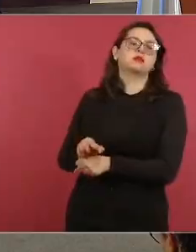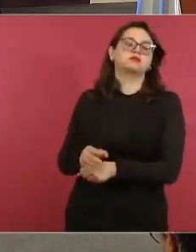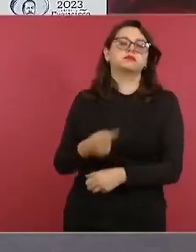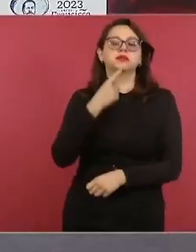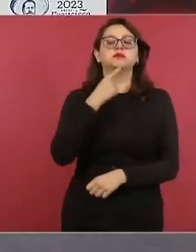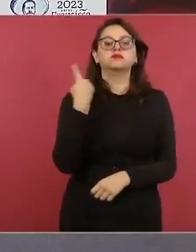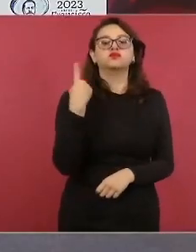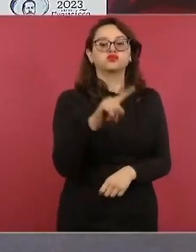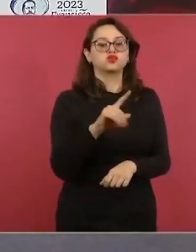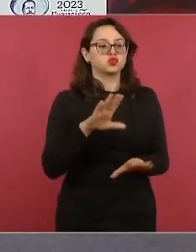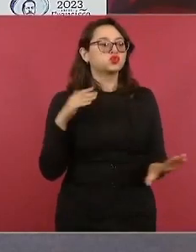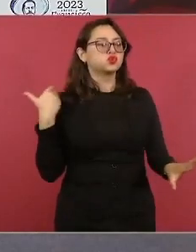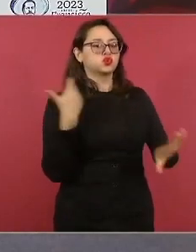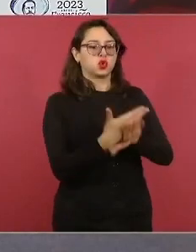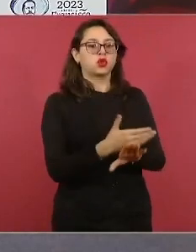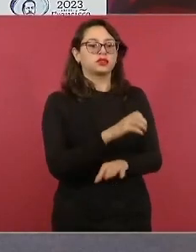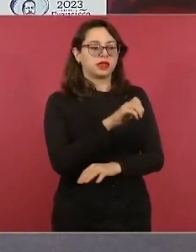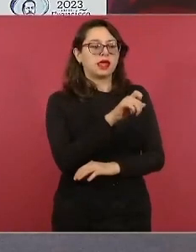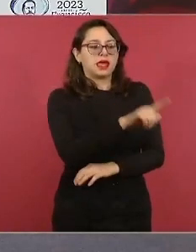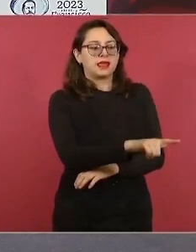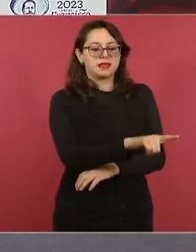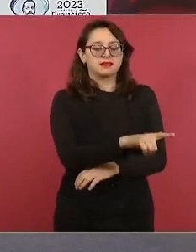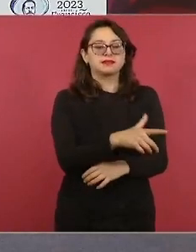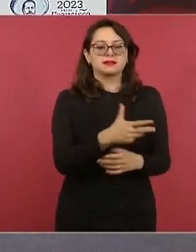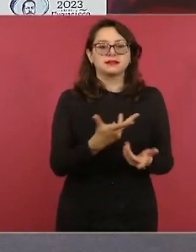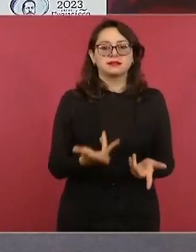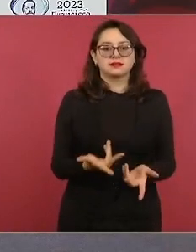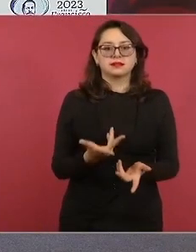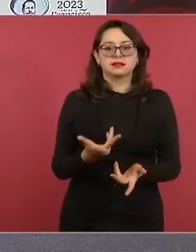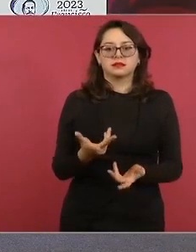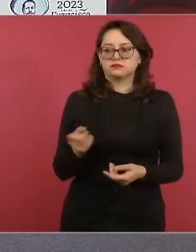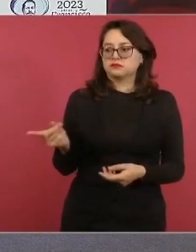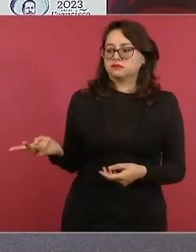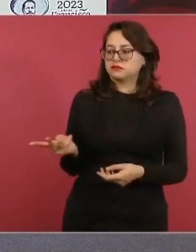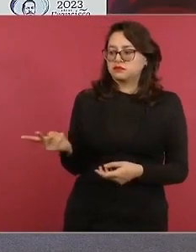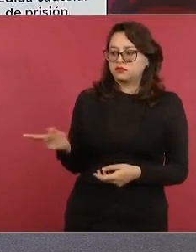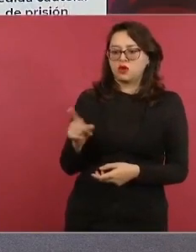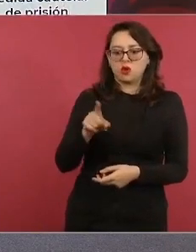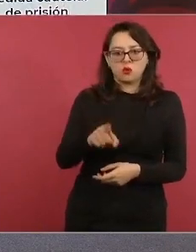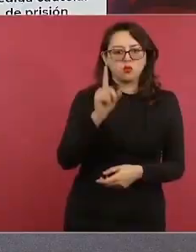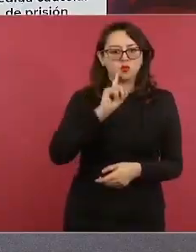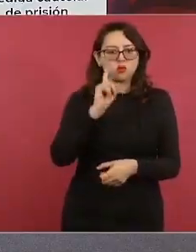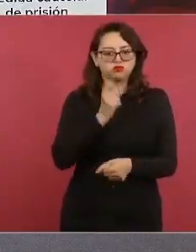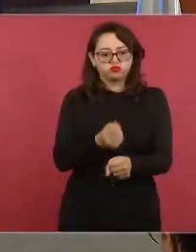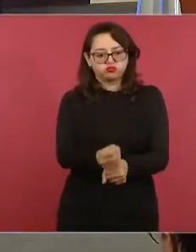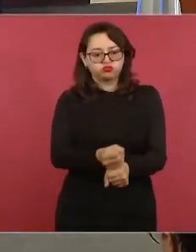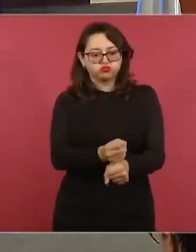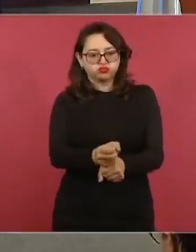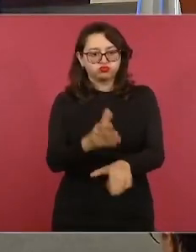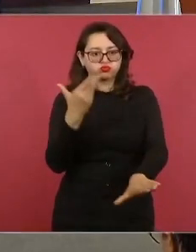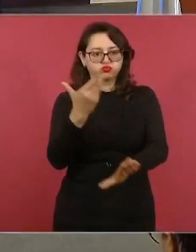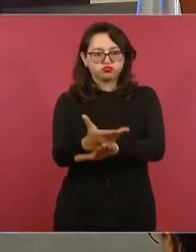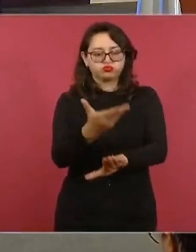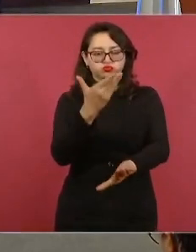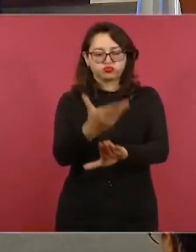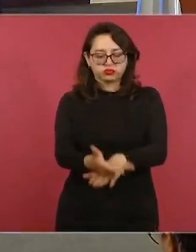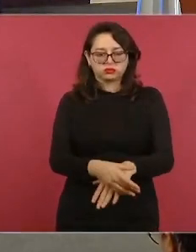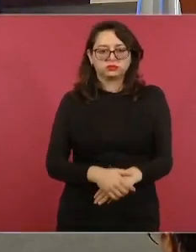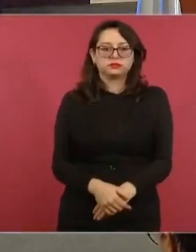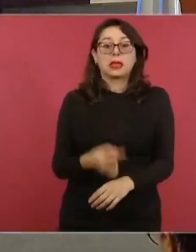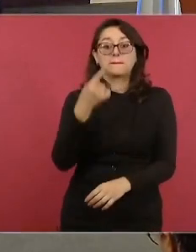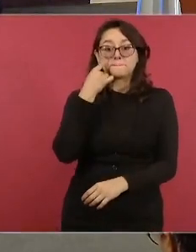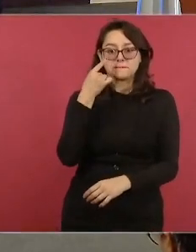ha complementado una cuarta orden de aprehensión esto por el delito de tortura como vamos a ver adelante la primera orden de aprehensión